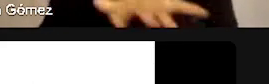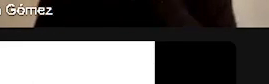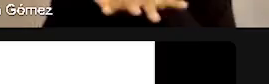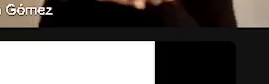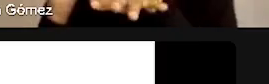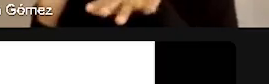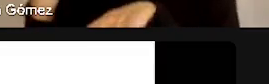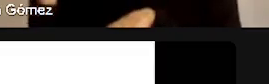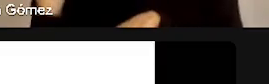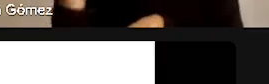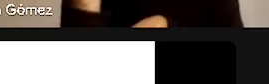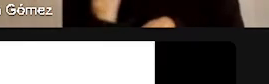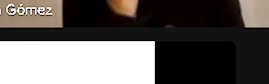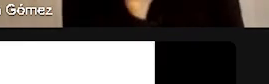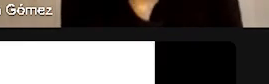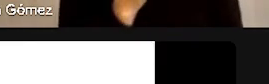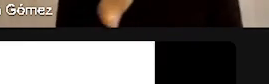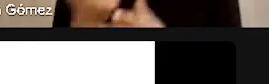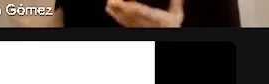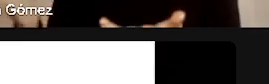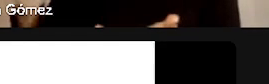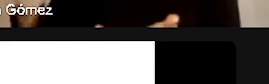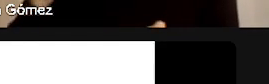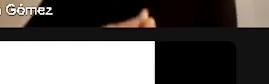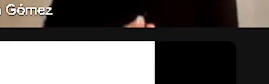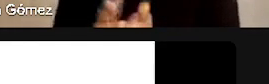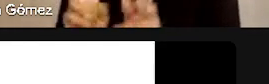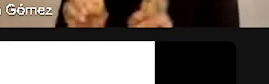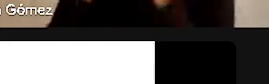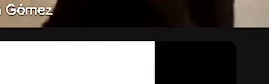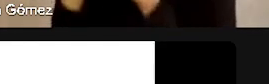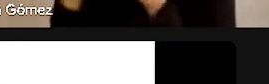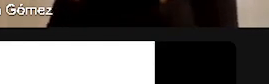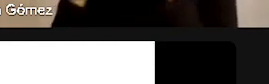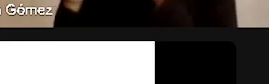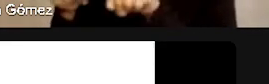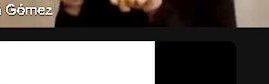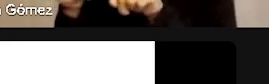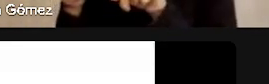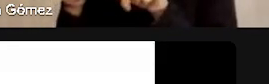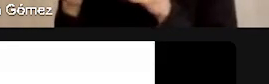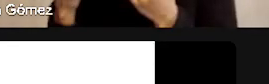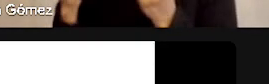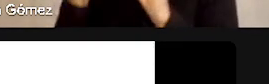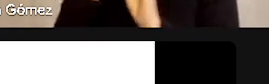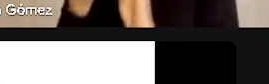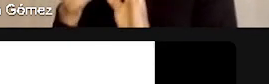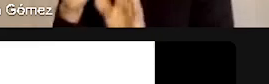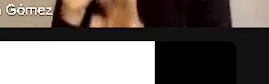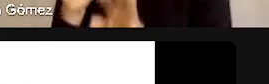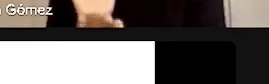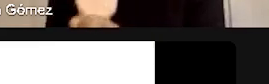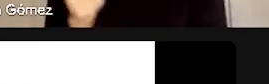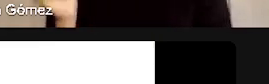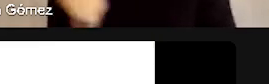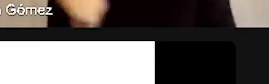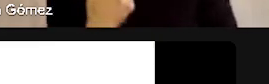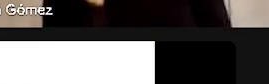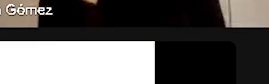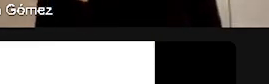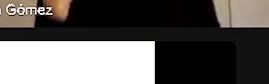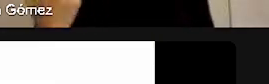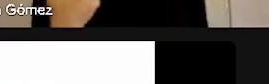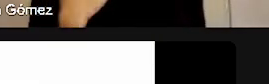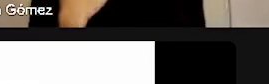esto que estamos trabajando, ¿no? Para no entrar en dogmatismos de decir, bueno, yo te digo que esto es así,